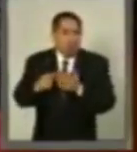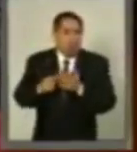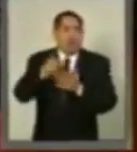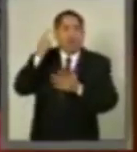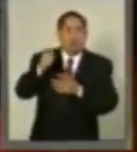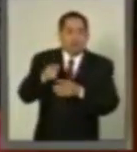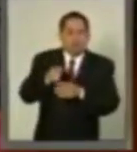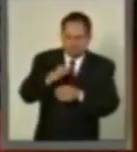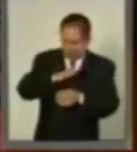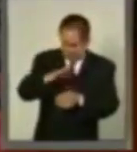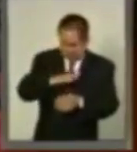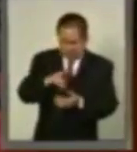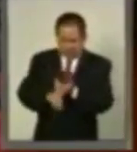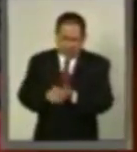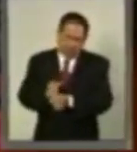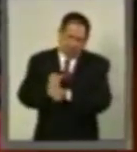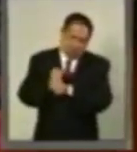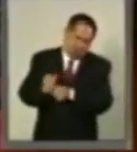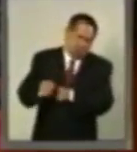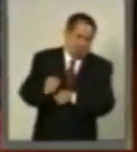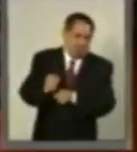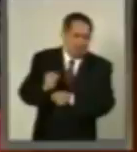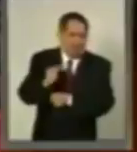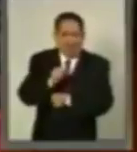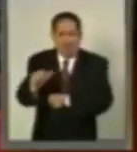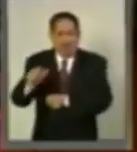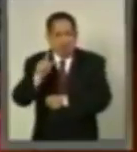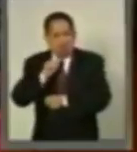sufrido violencia contra ellas.